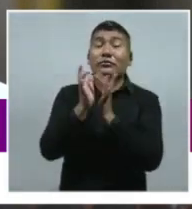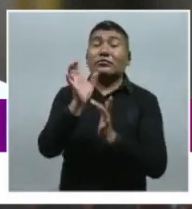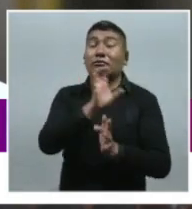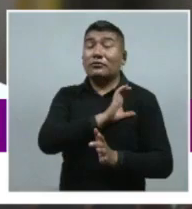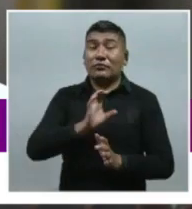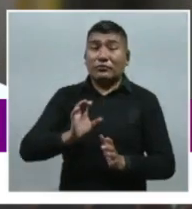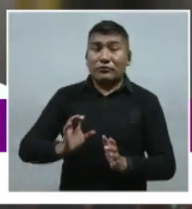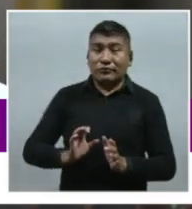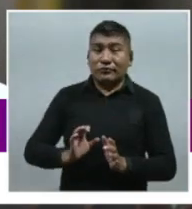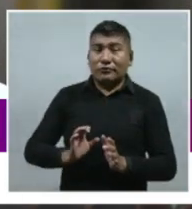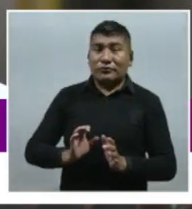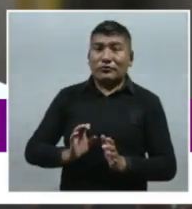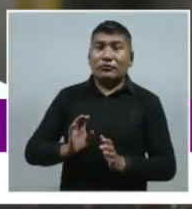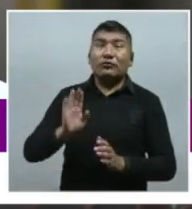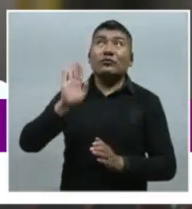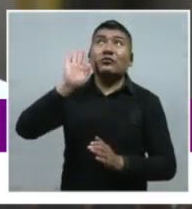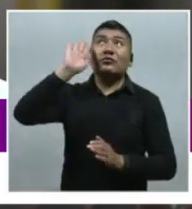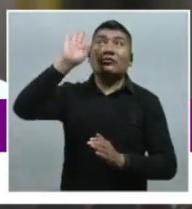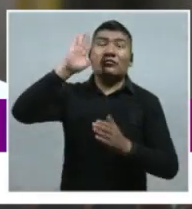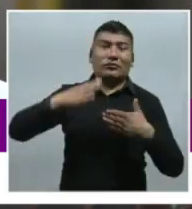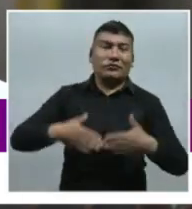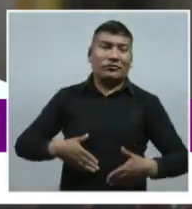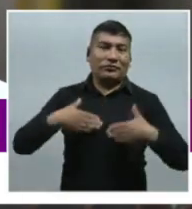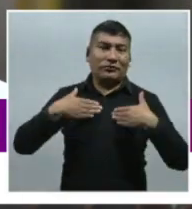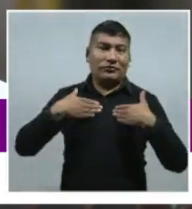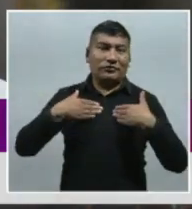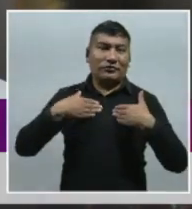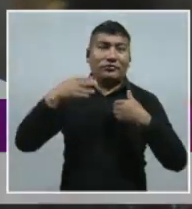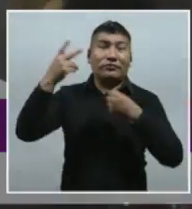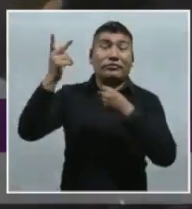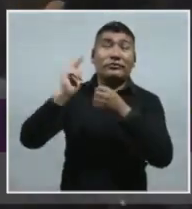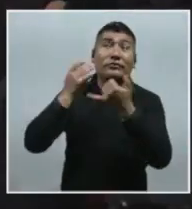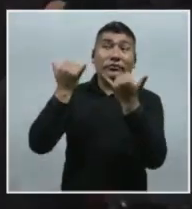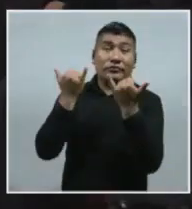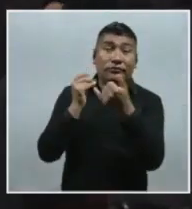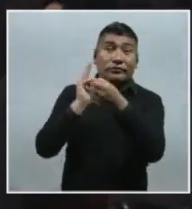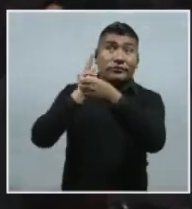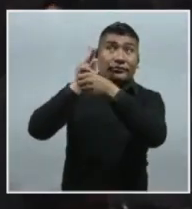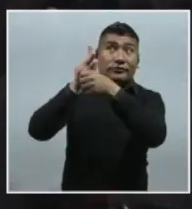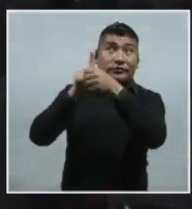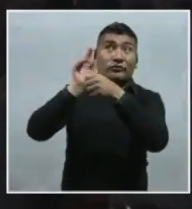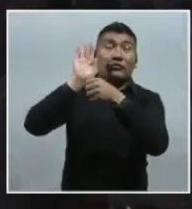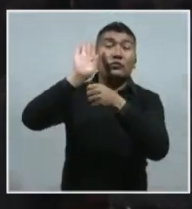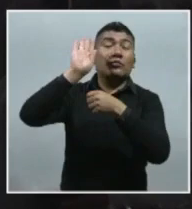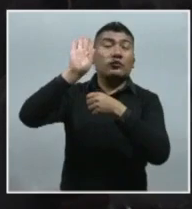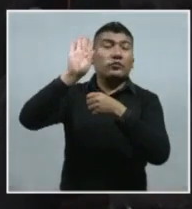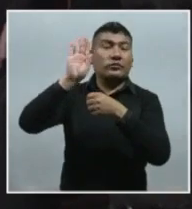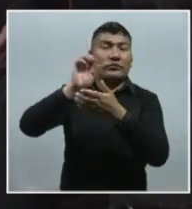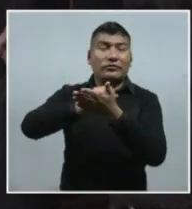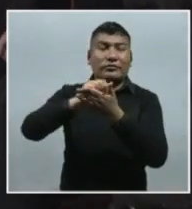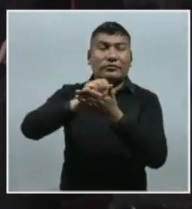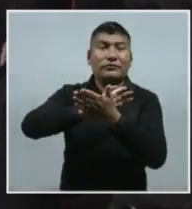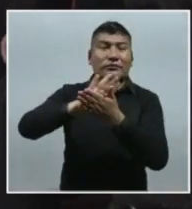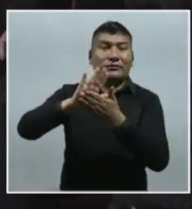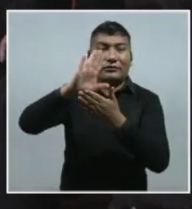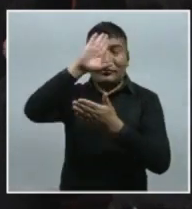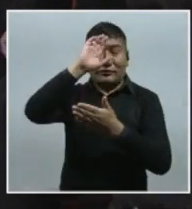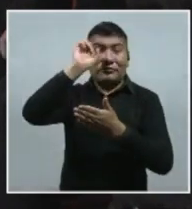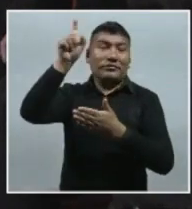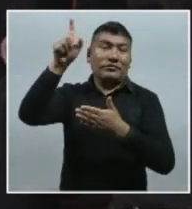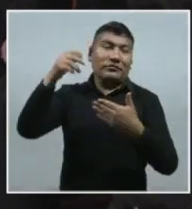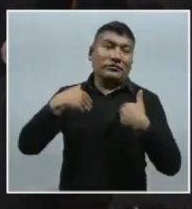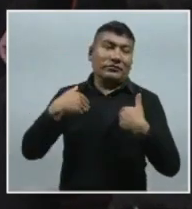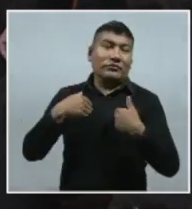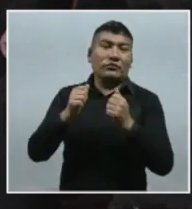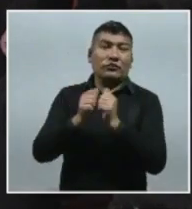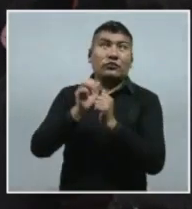por su Encarnación y participamos de la relación que él tiene con